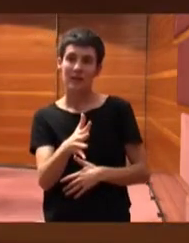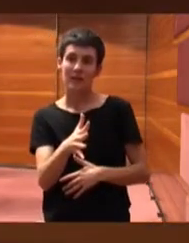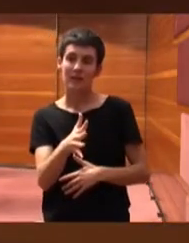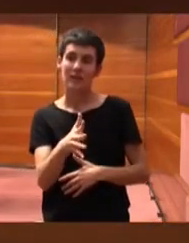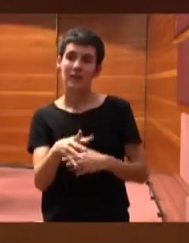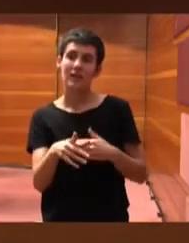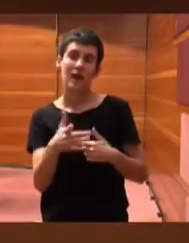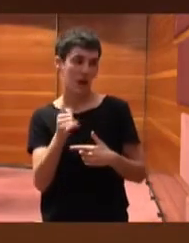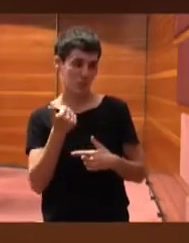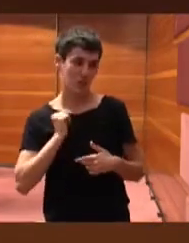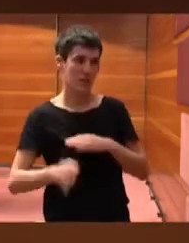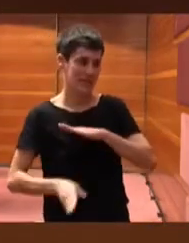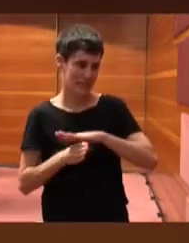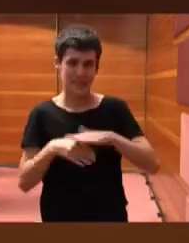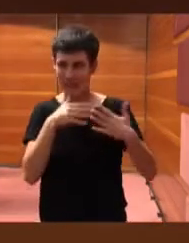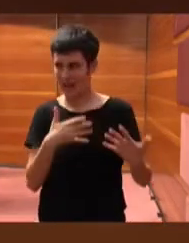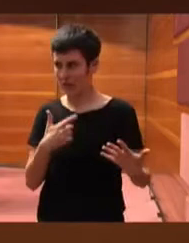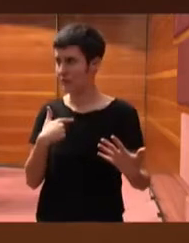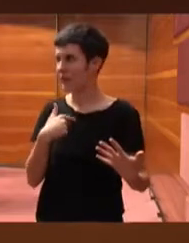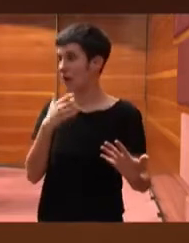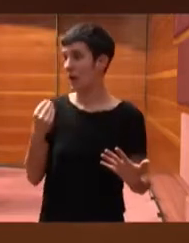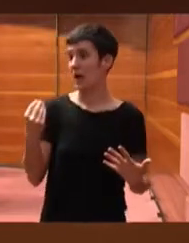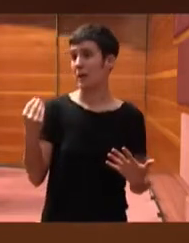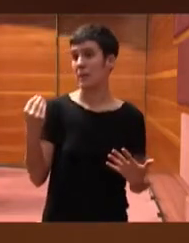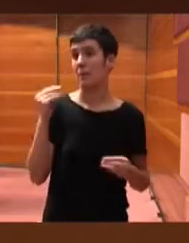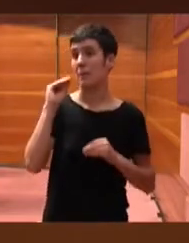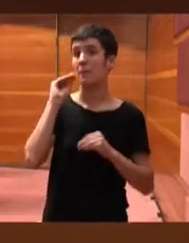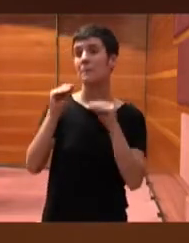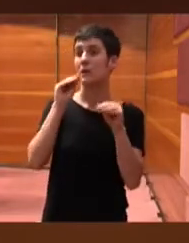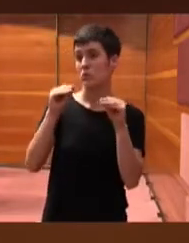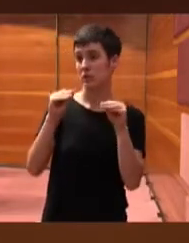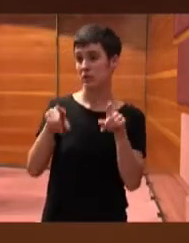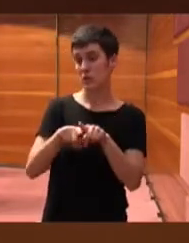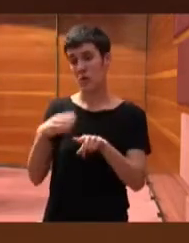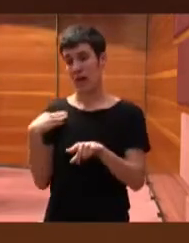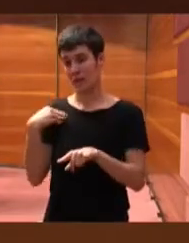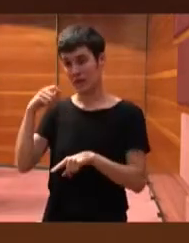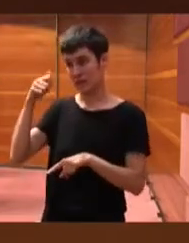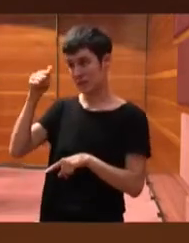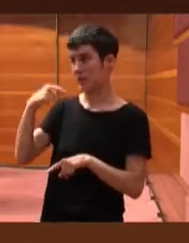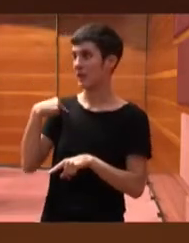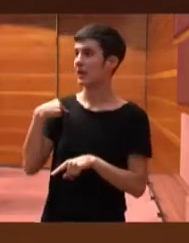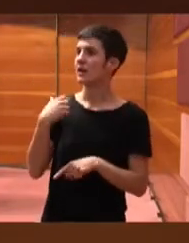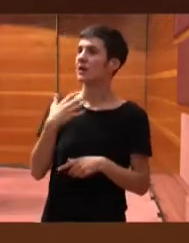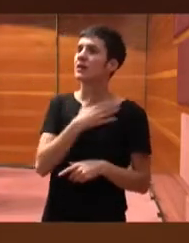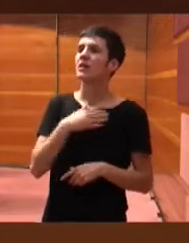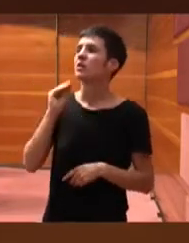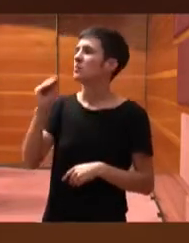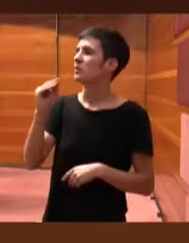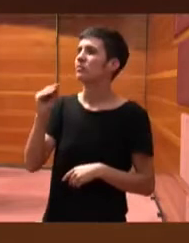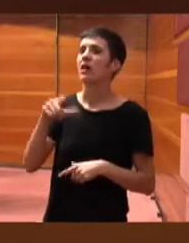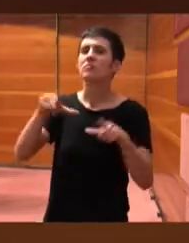continuemos de alguna manera. Ahora abrimos el turno de preguntas, igual que hemos hecho antes con Alberto. Yo quiero preguntar a la sala si hay alguien con